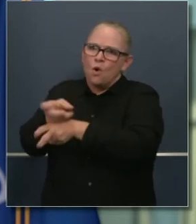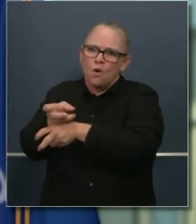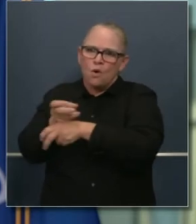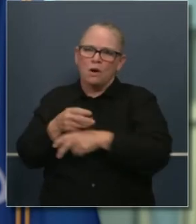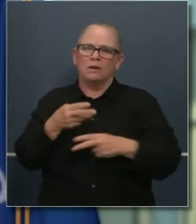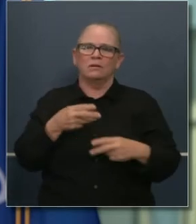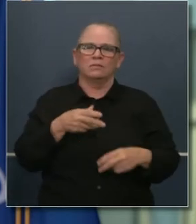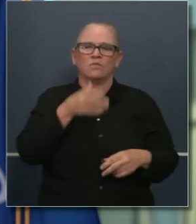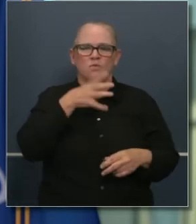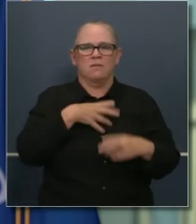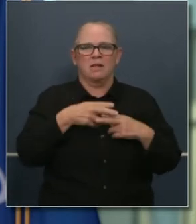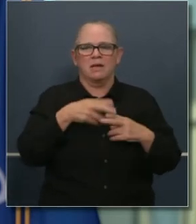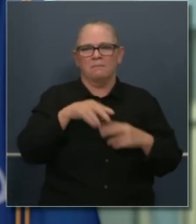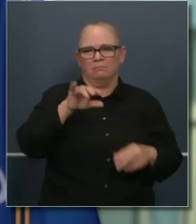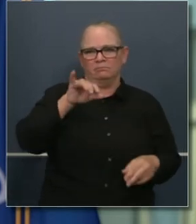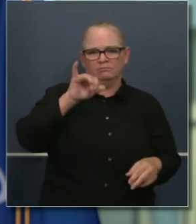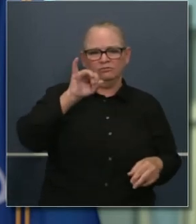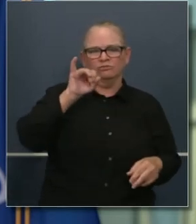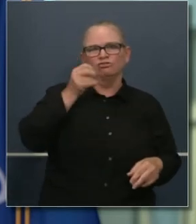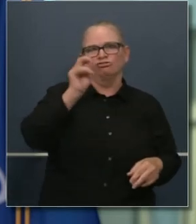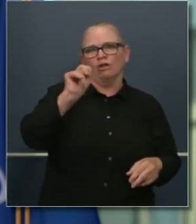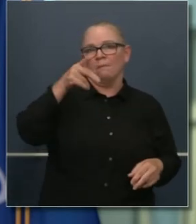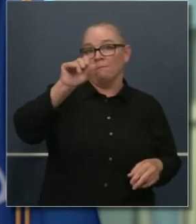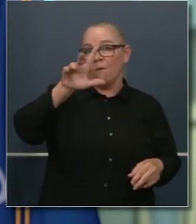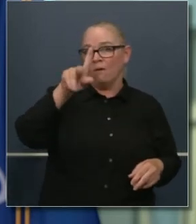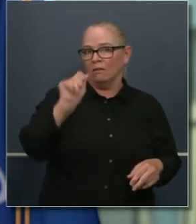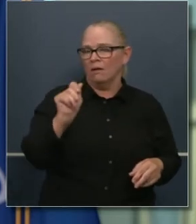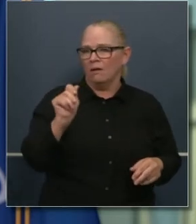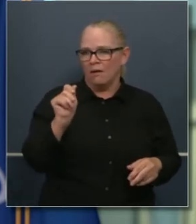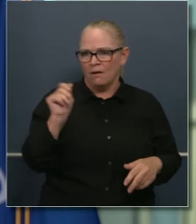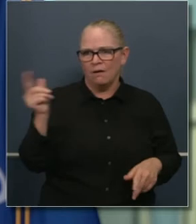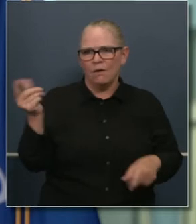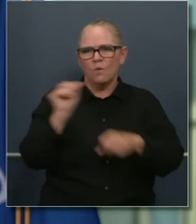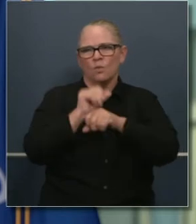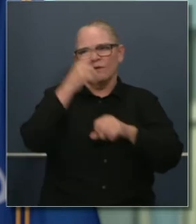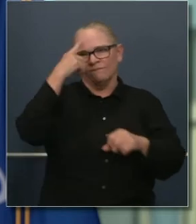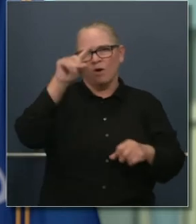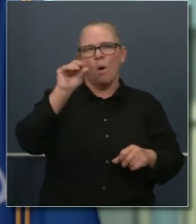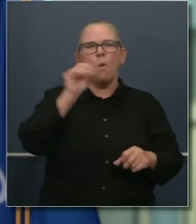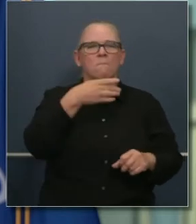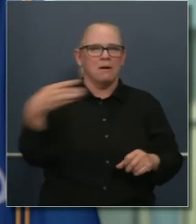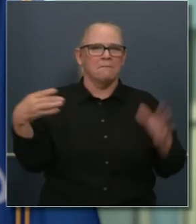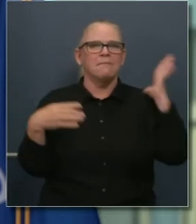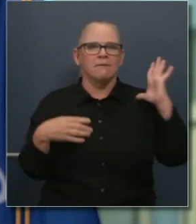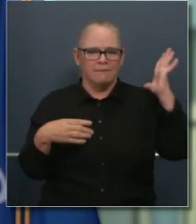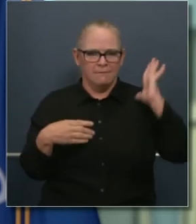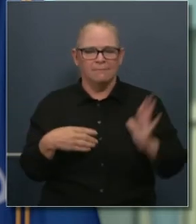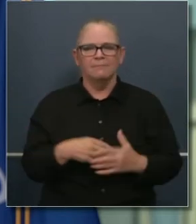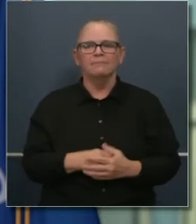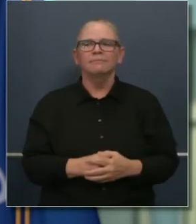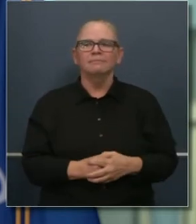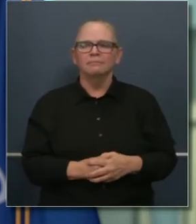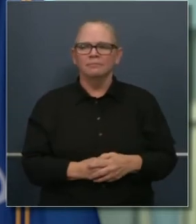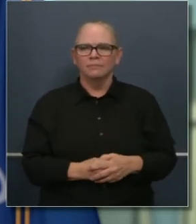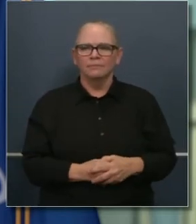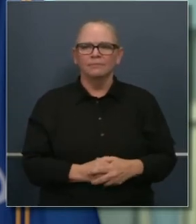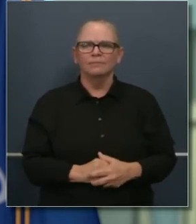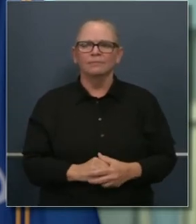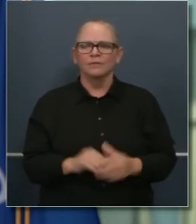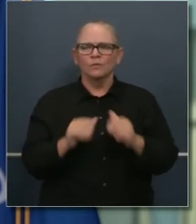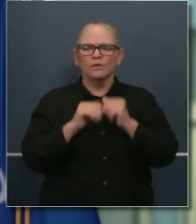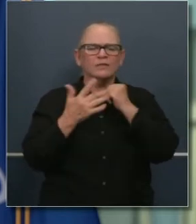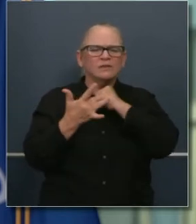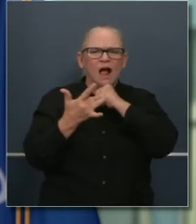poca que empezó trabajo en la administración de obama para traer